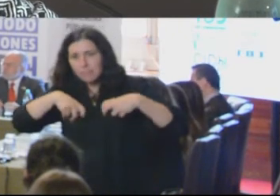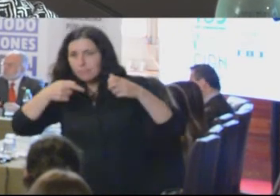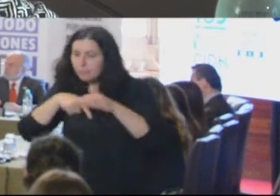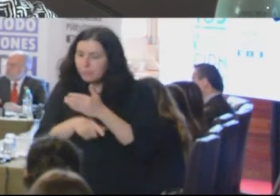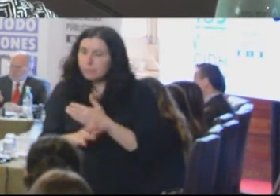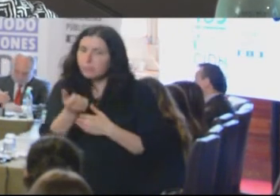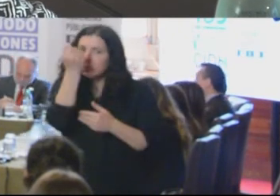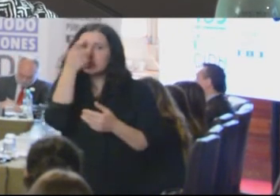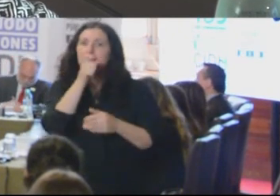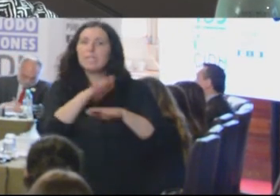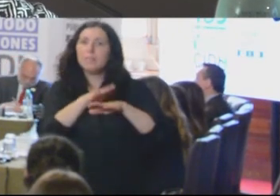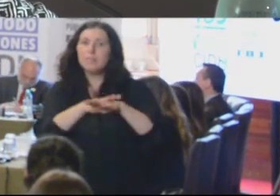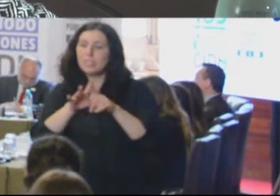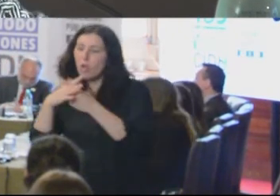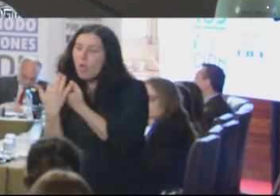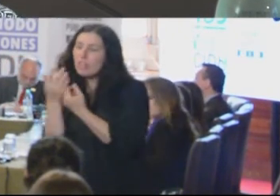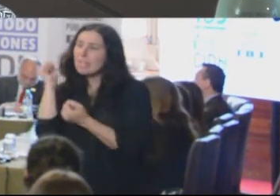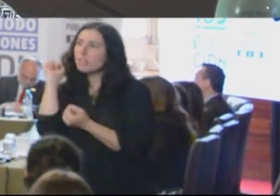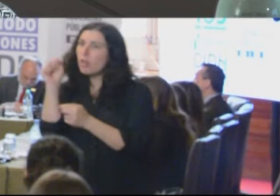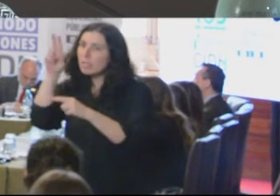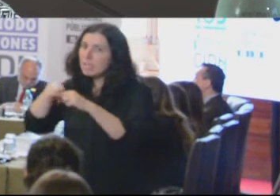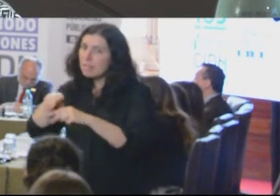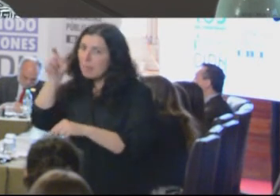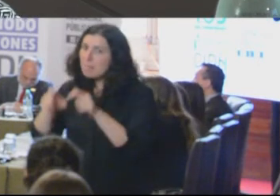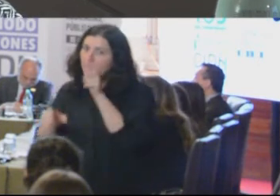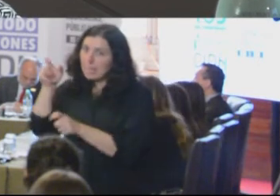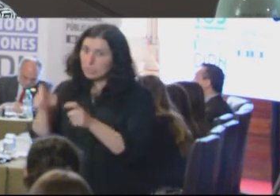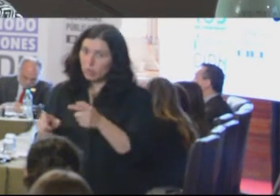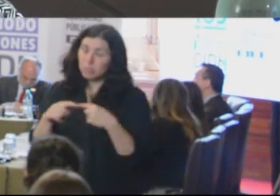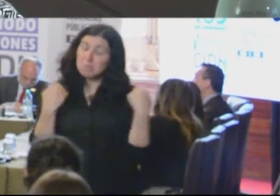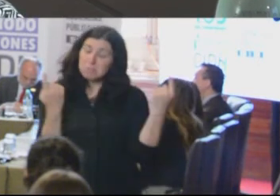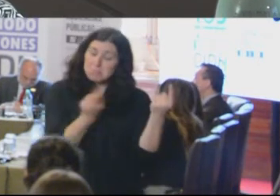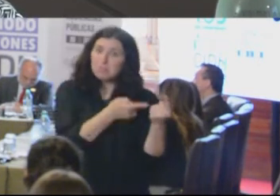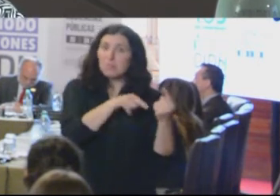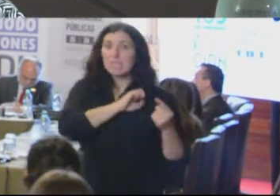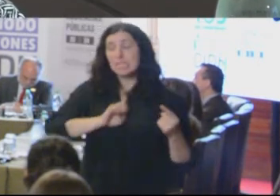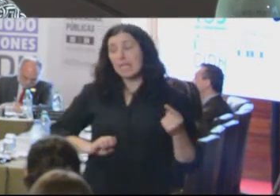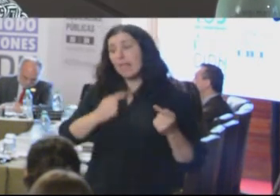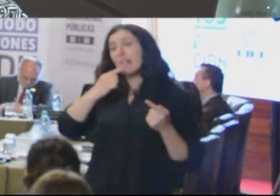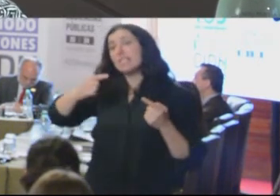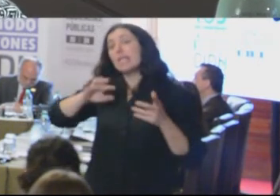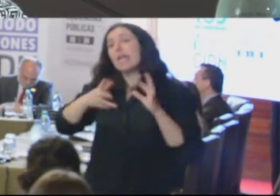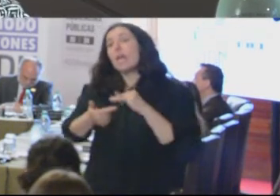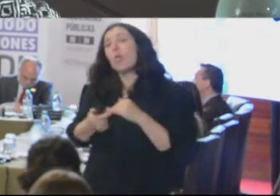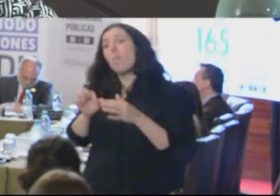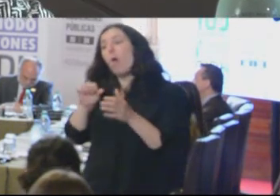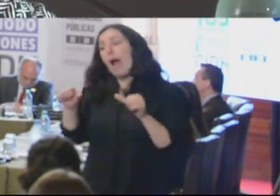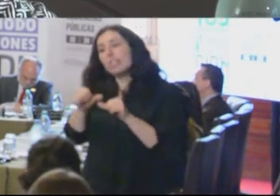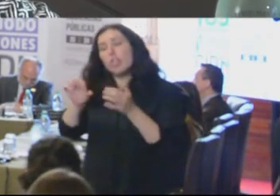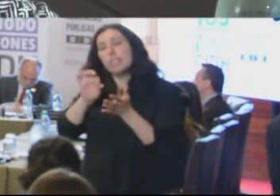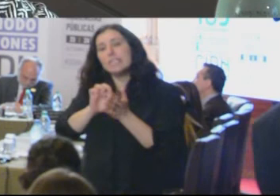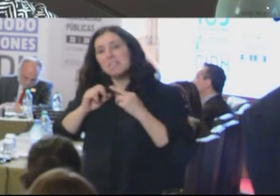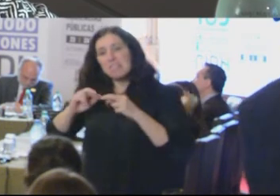en contexto de los crímenes la fiscalía se niega a abordar los ataques como ataques como acciones sistemáticas